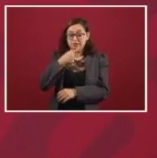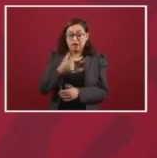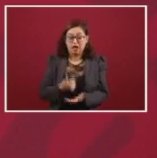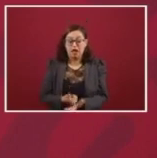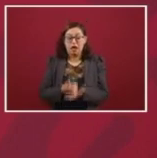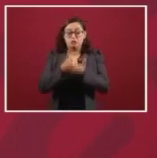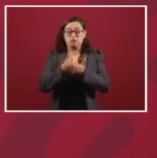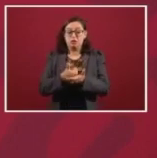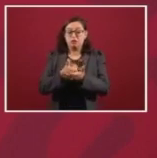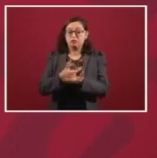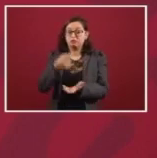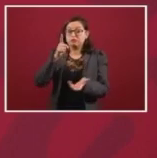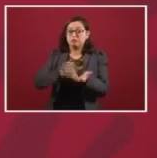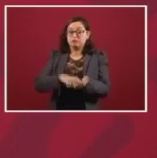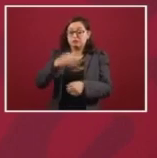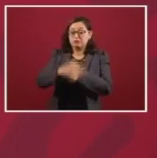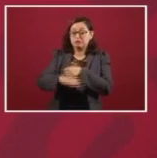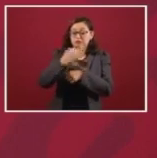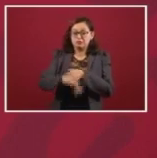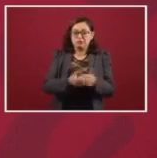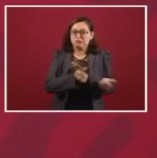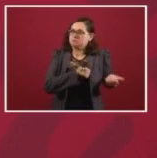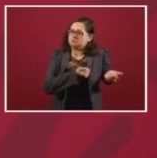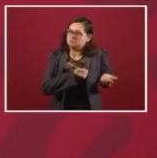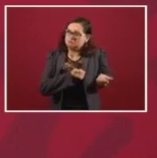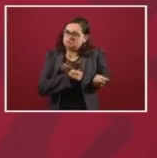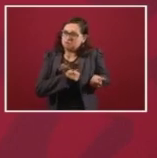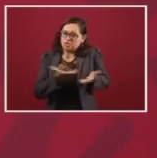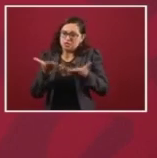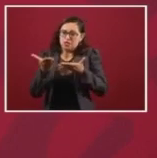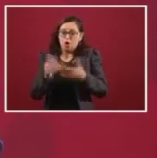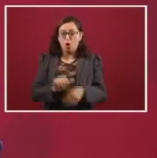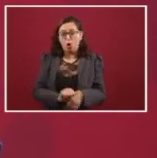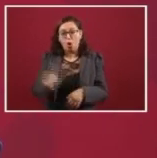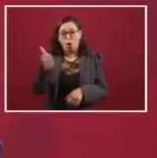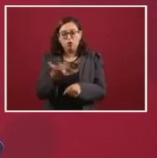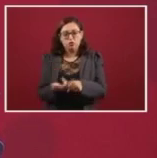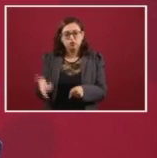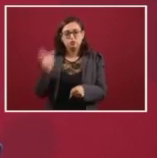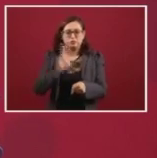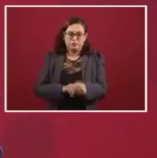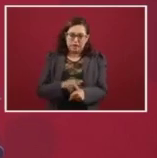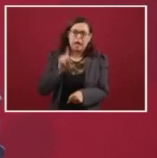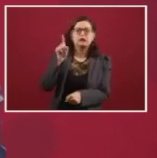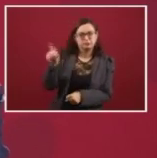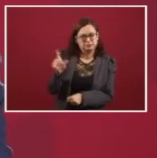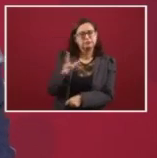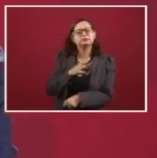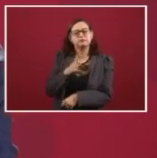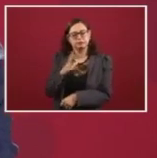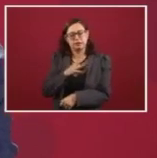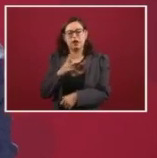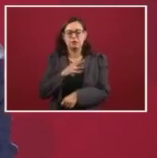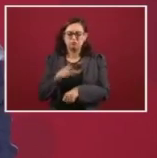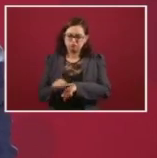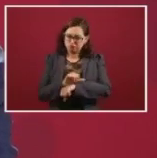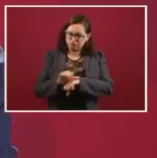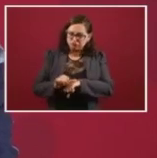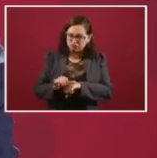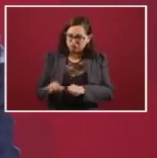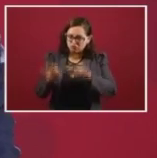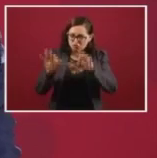puedan llegar a una clínica en donde los